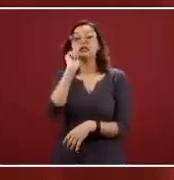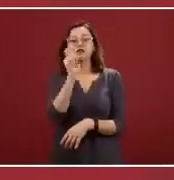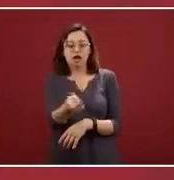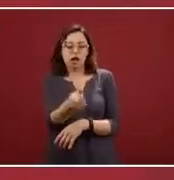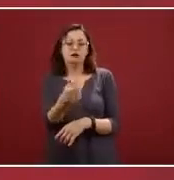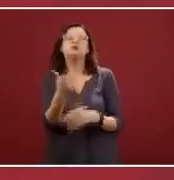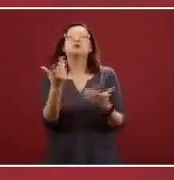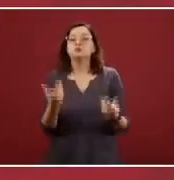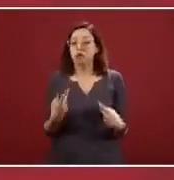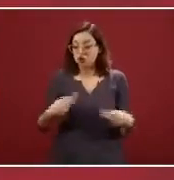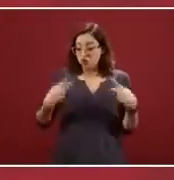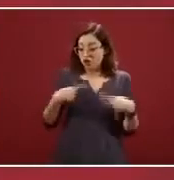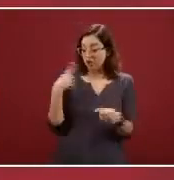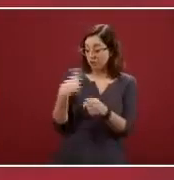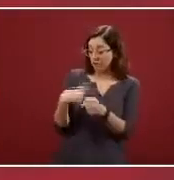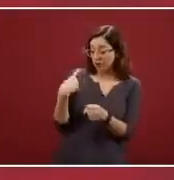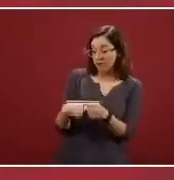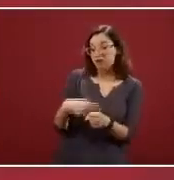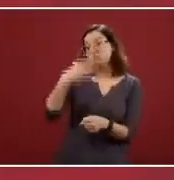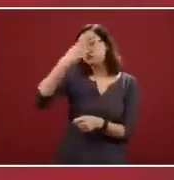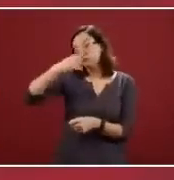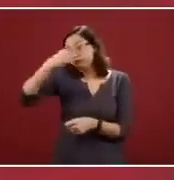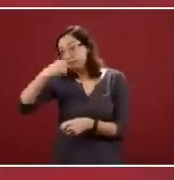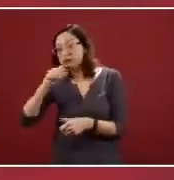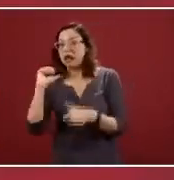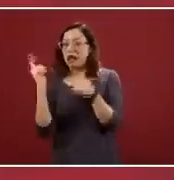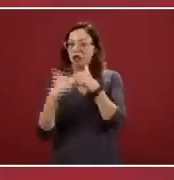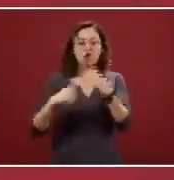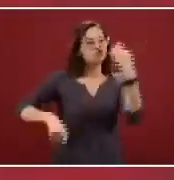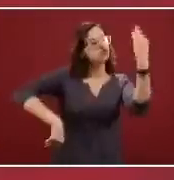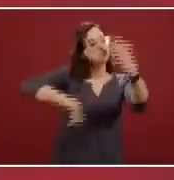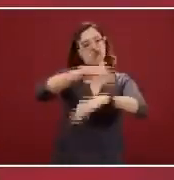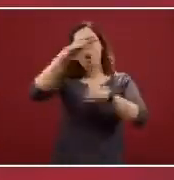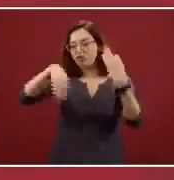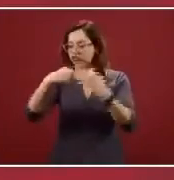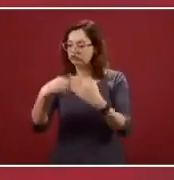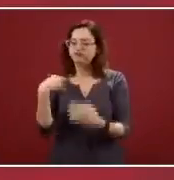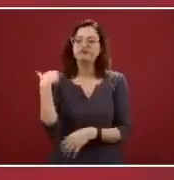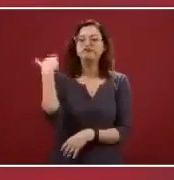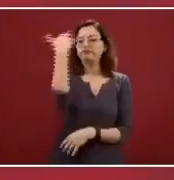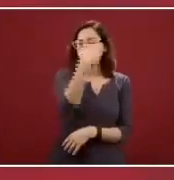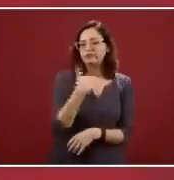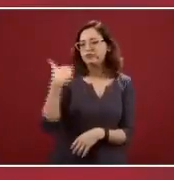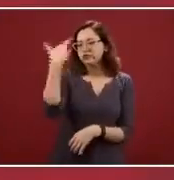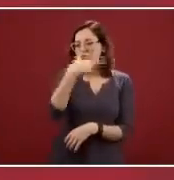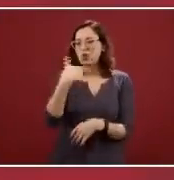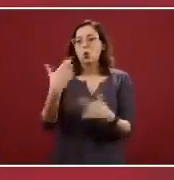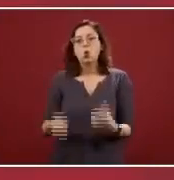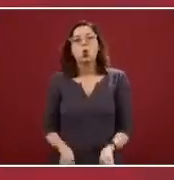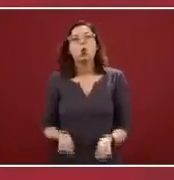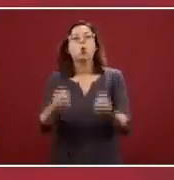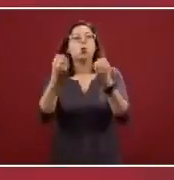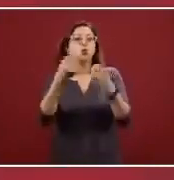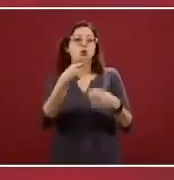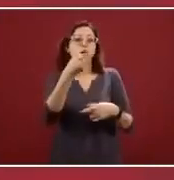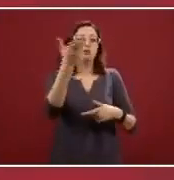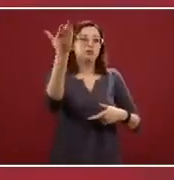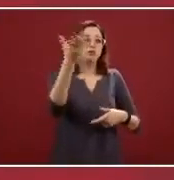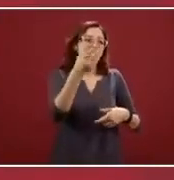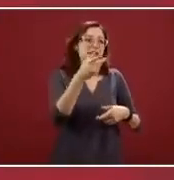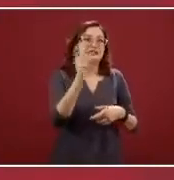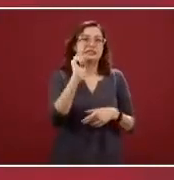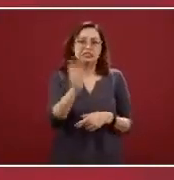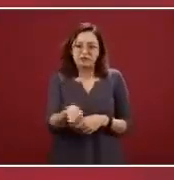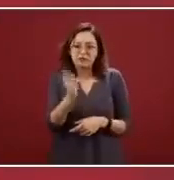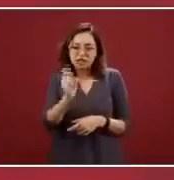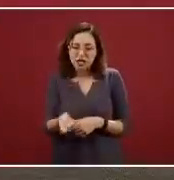identificar la transmisión secundaria, es decir, llega un momento en donde la cantidad o la carga de casos importados y de sus casos